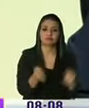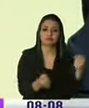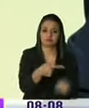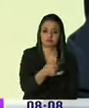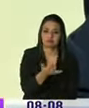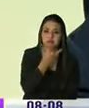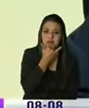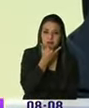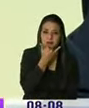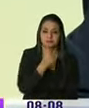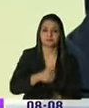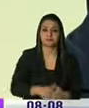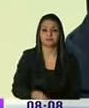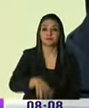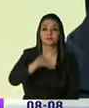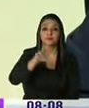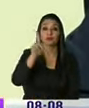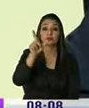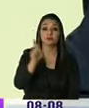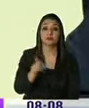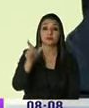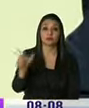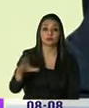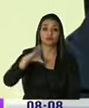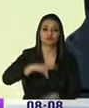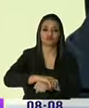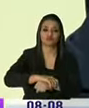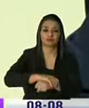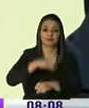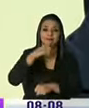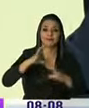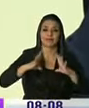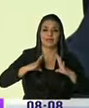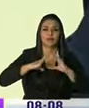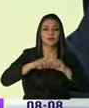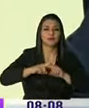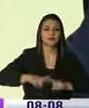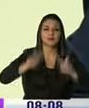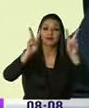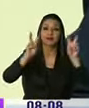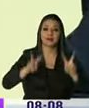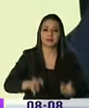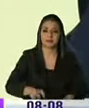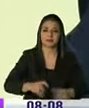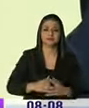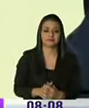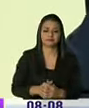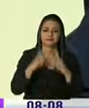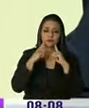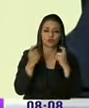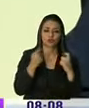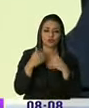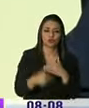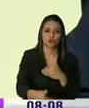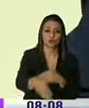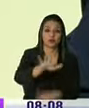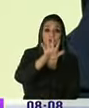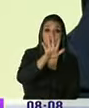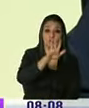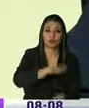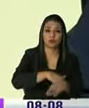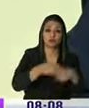contraventores. 31 personas fueron aprehendidas durante este feriado por los diferentes operativos realizados, 5 por